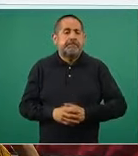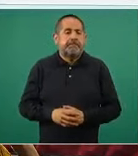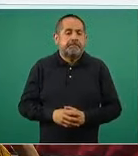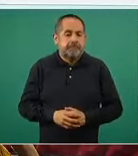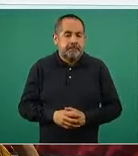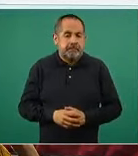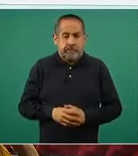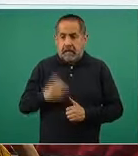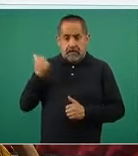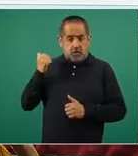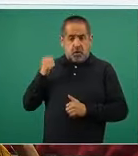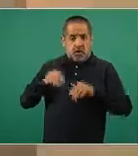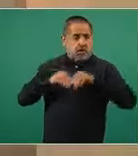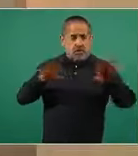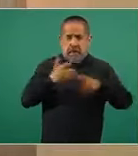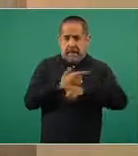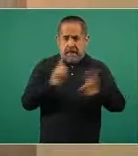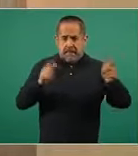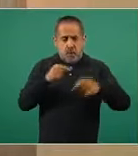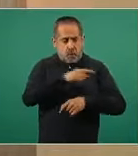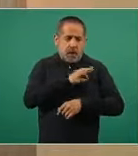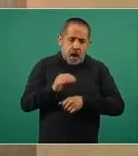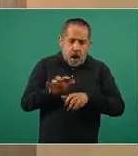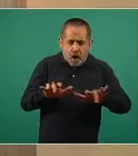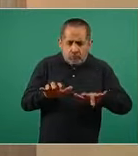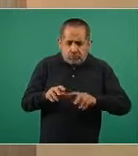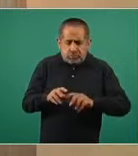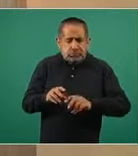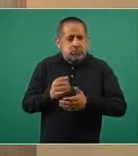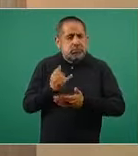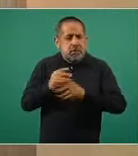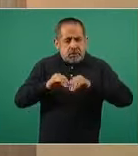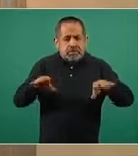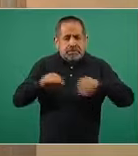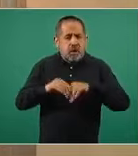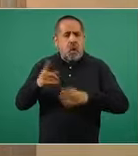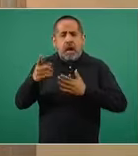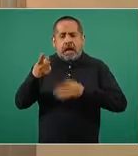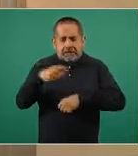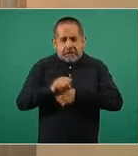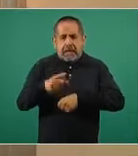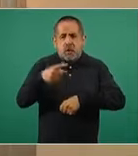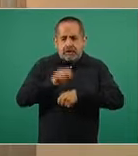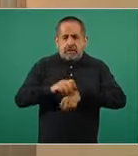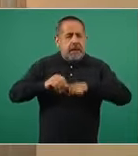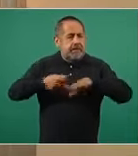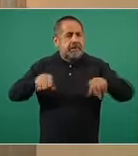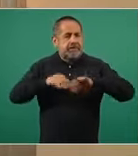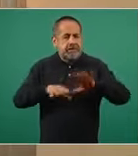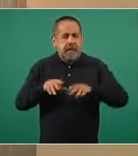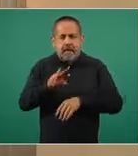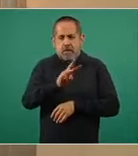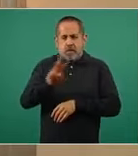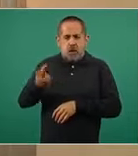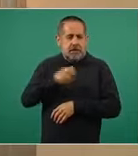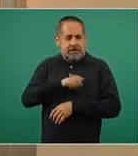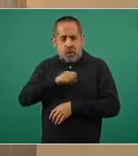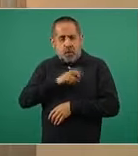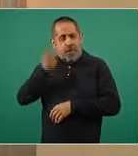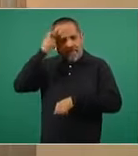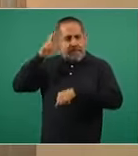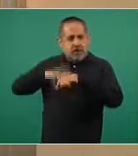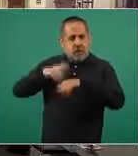información es pública y ustedes la pueden identificar claramente en los informes semanales que publicamos a través de la página de salud de la Dirección